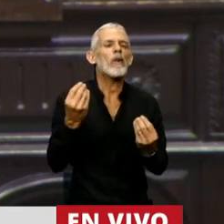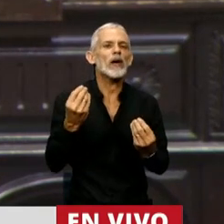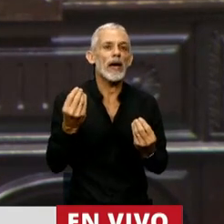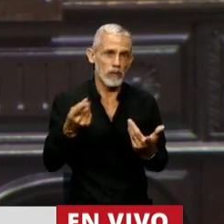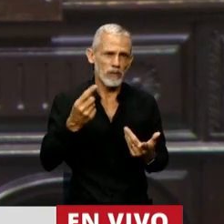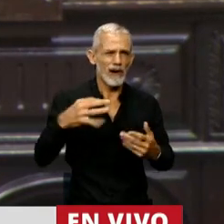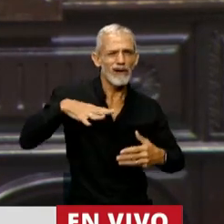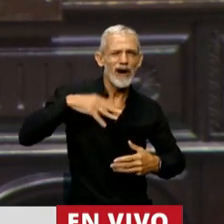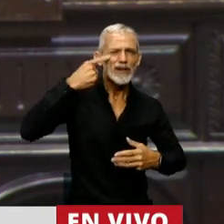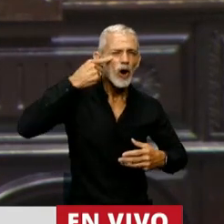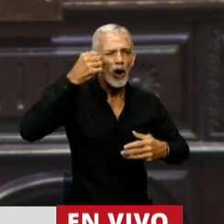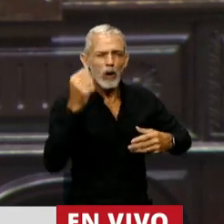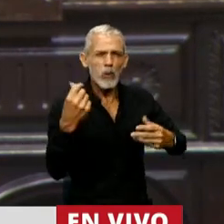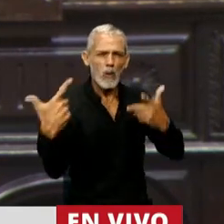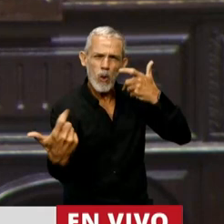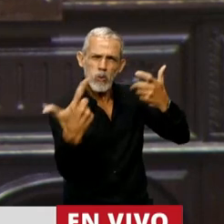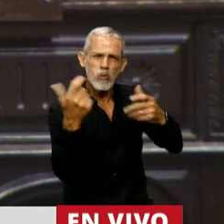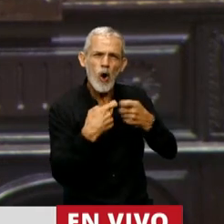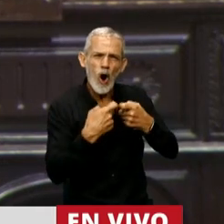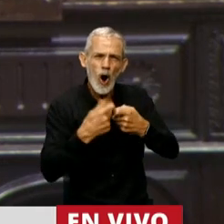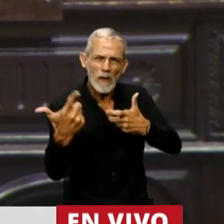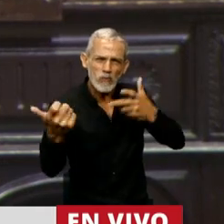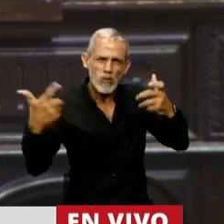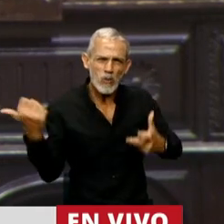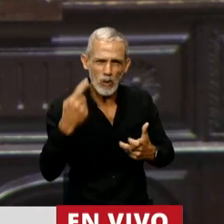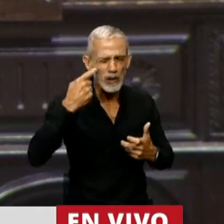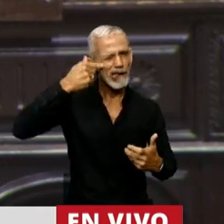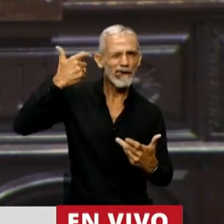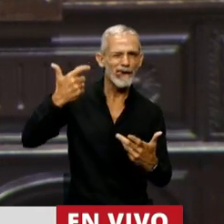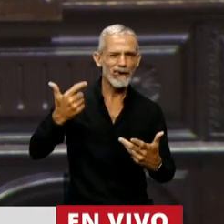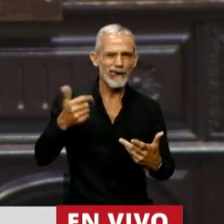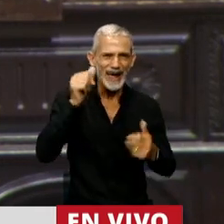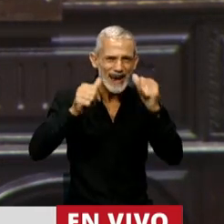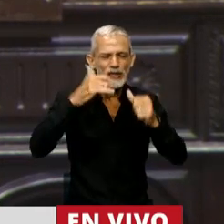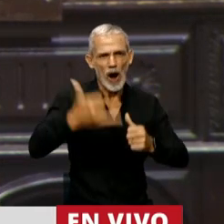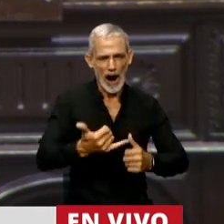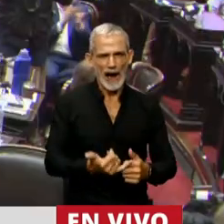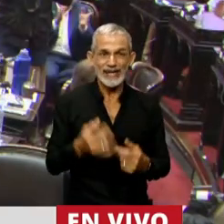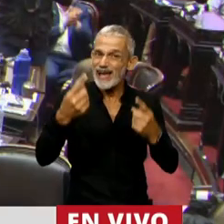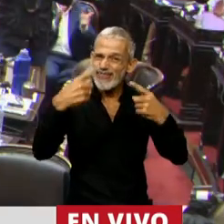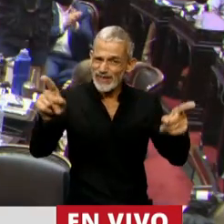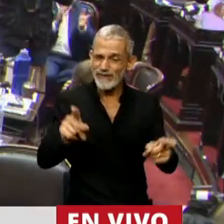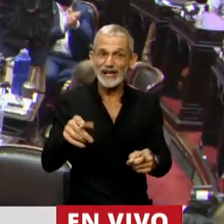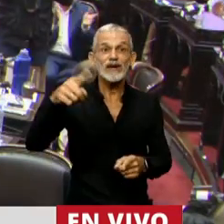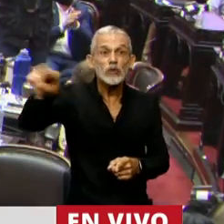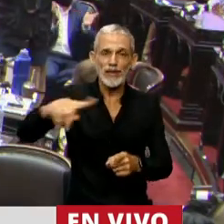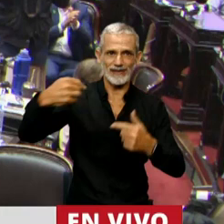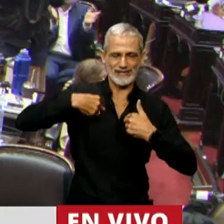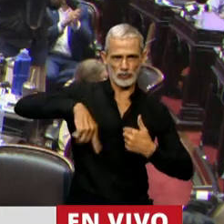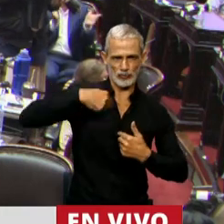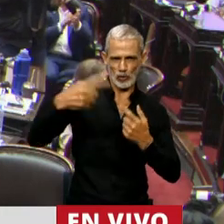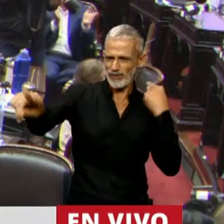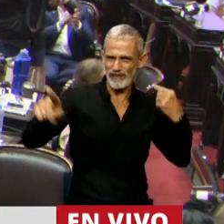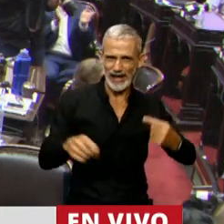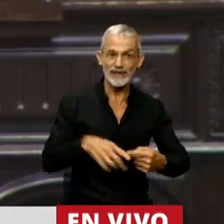le falta un ojo por las balas de goma que recibieron en ese episodio, presidente. Esa es la diferencia entre ustedes y